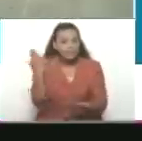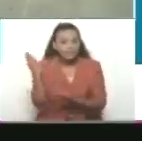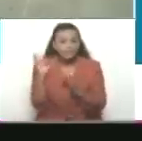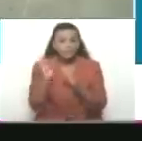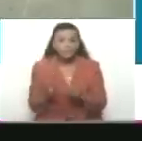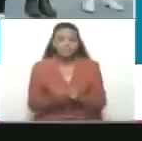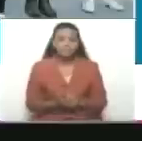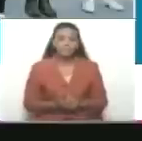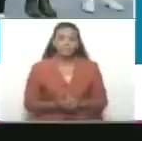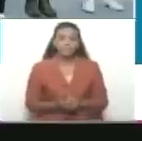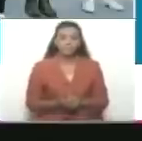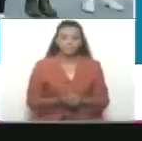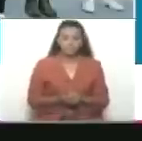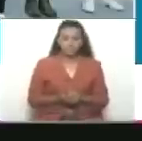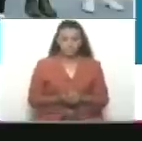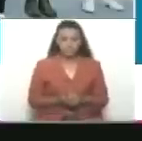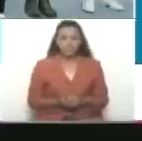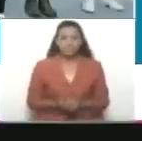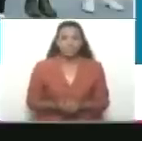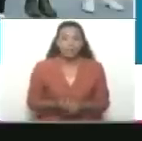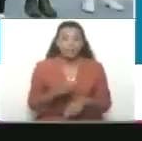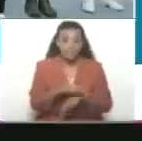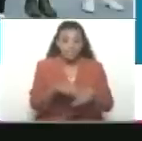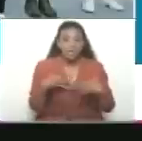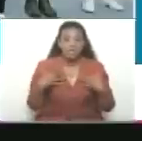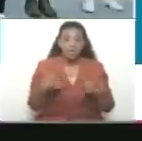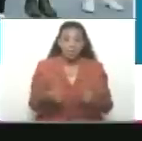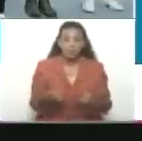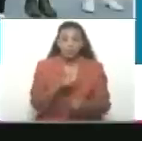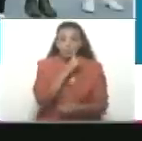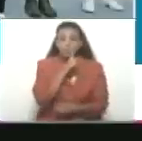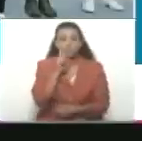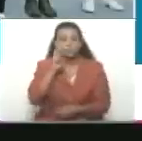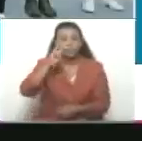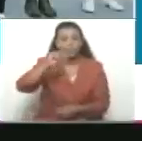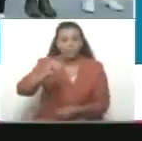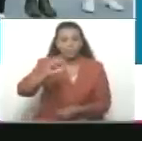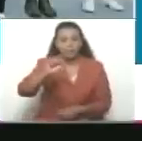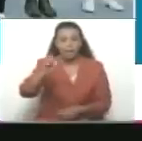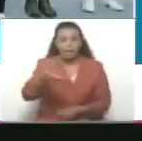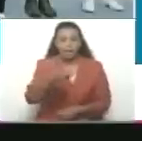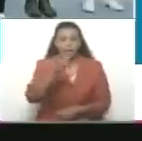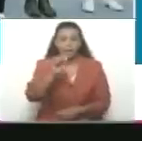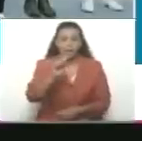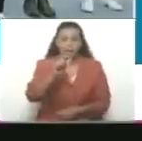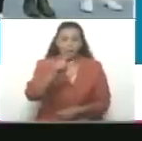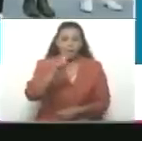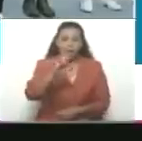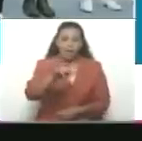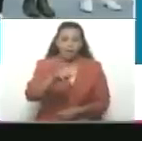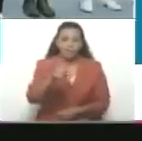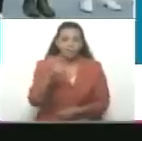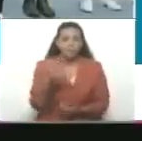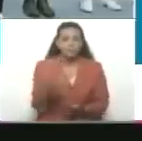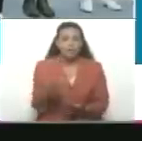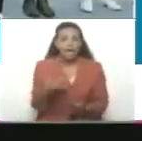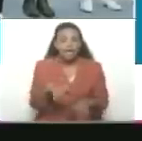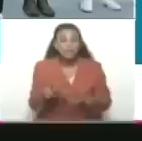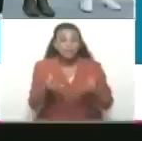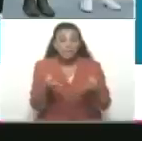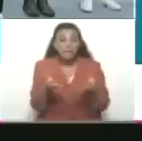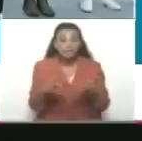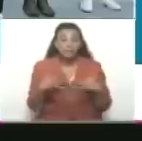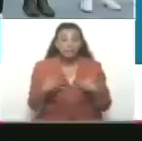ministra Magali además de esto les puedo decir que a nivel de salud Bueno ahí se